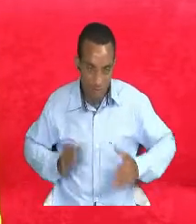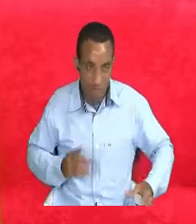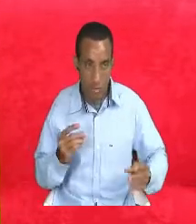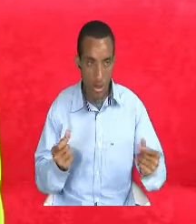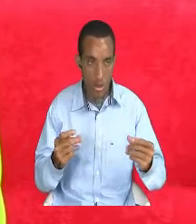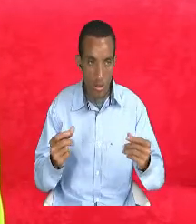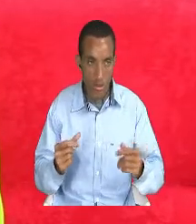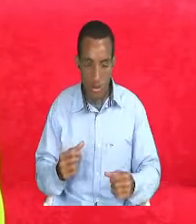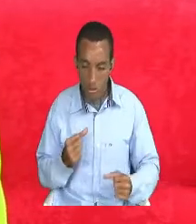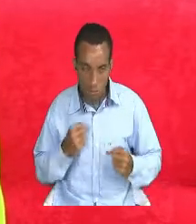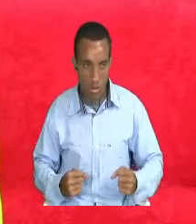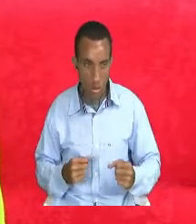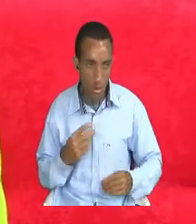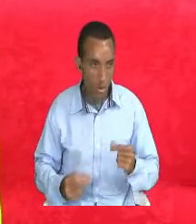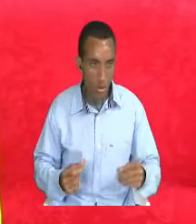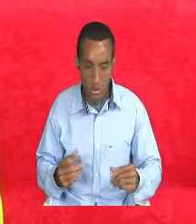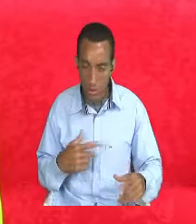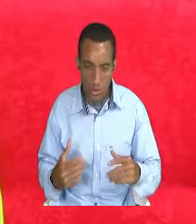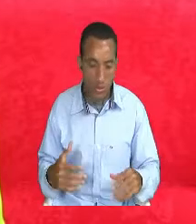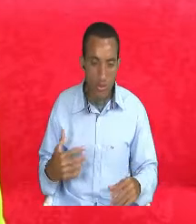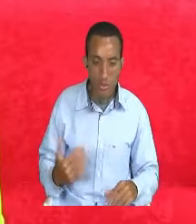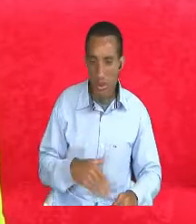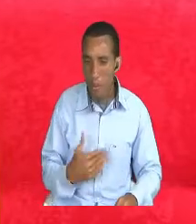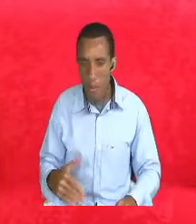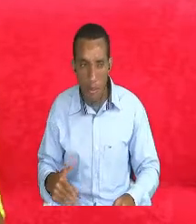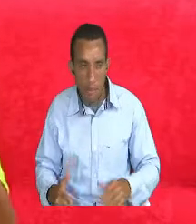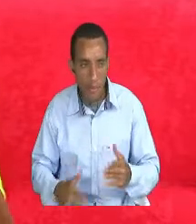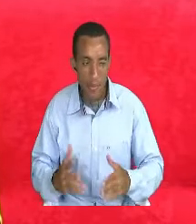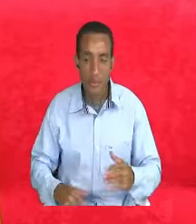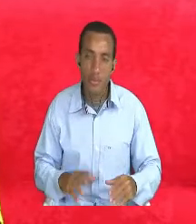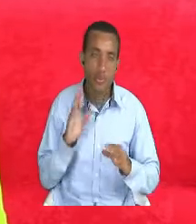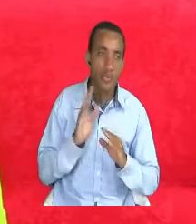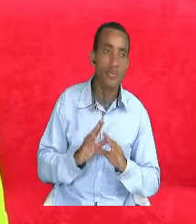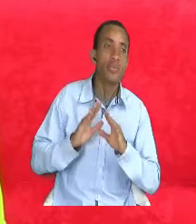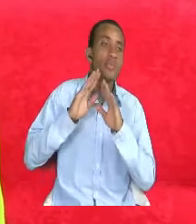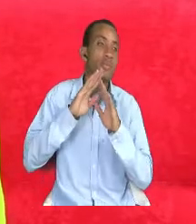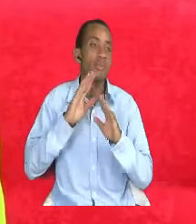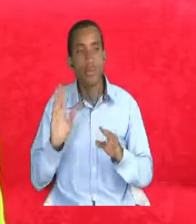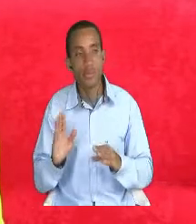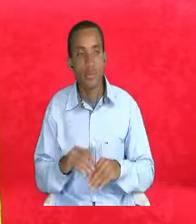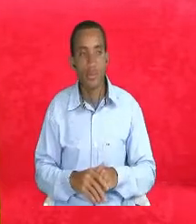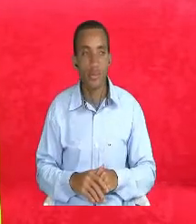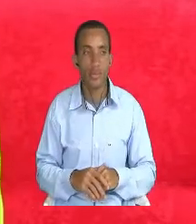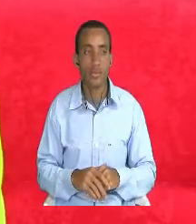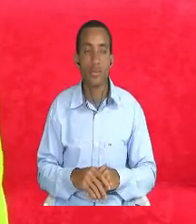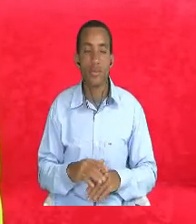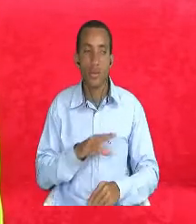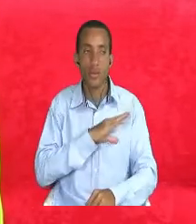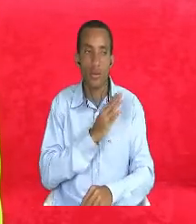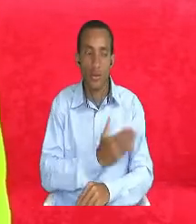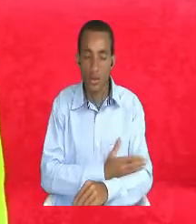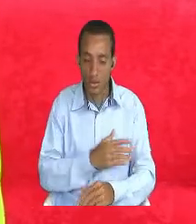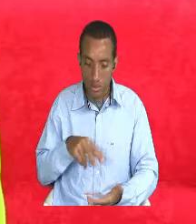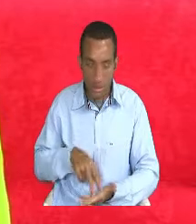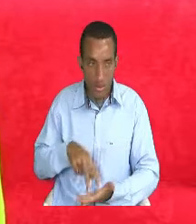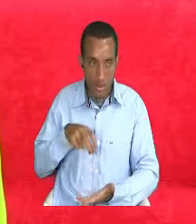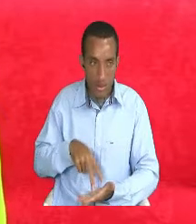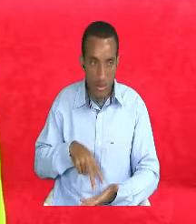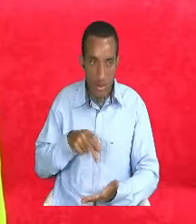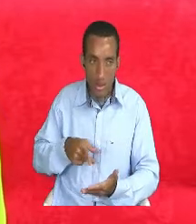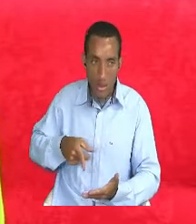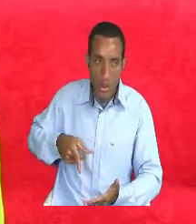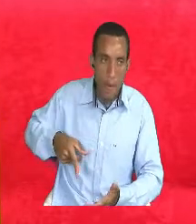la potencia para llegar a los balones, el salto para ir a los cabezazos, la fuerza en las piernas para realizar los pateos. O